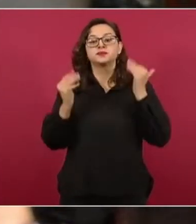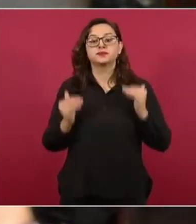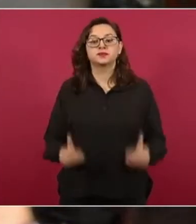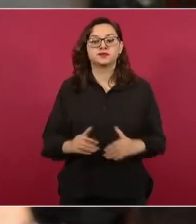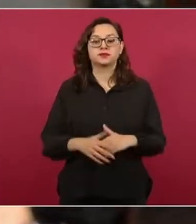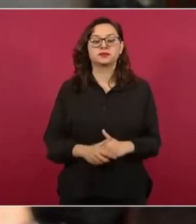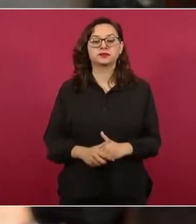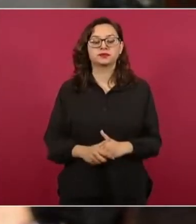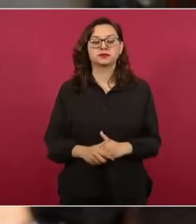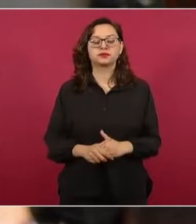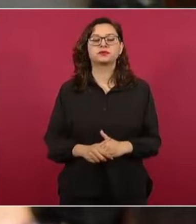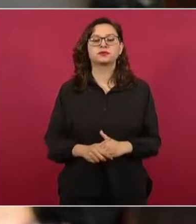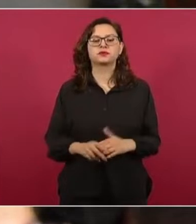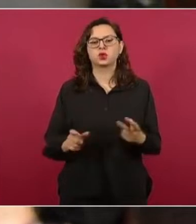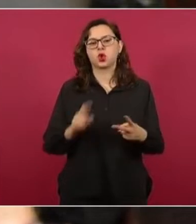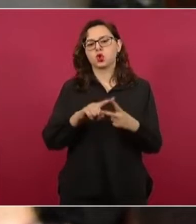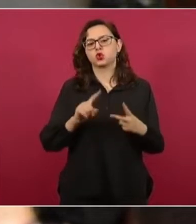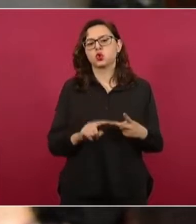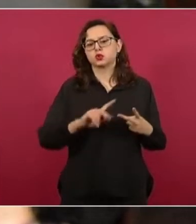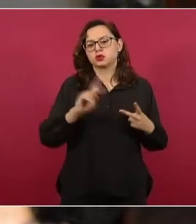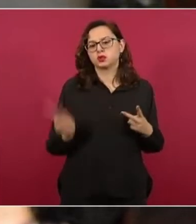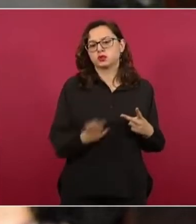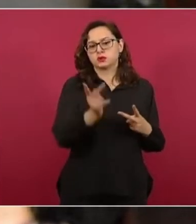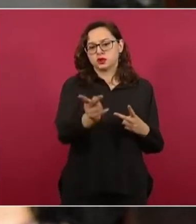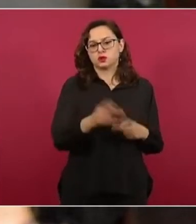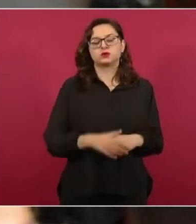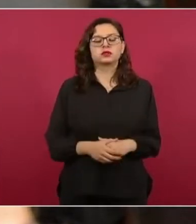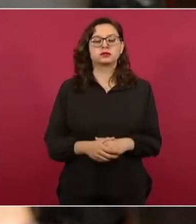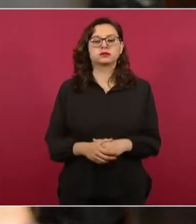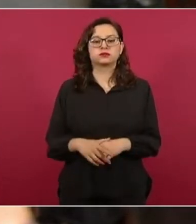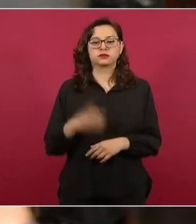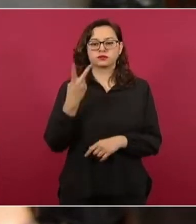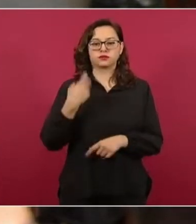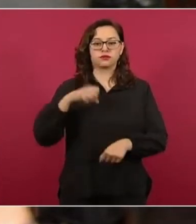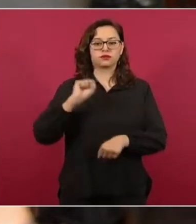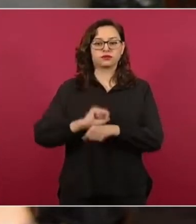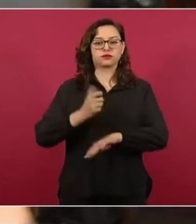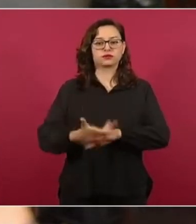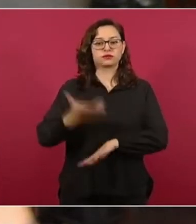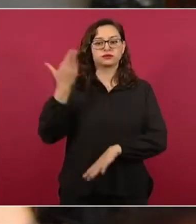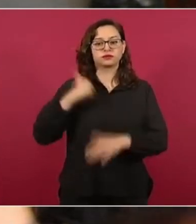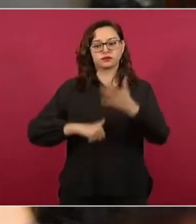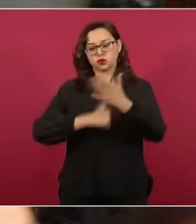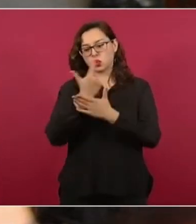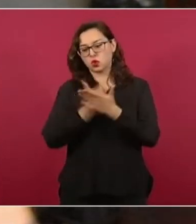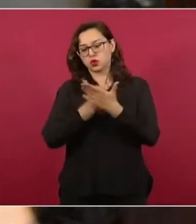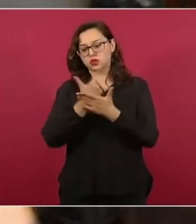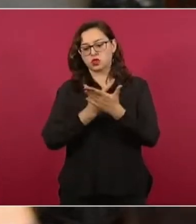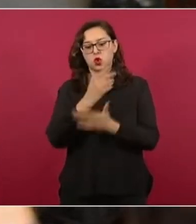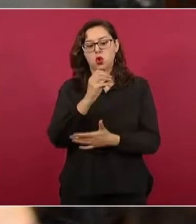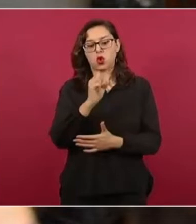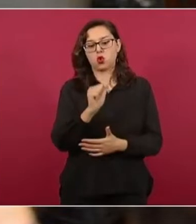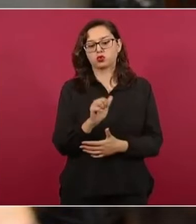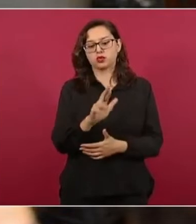hace 2 semanas estuvo aquí el contador Óscar Flores, titular de la Unidad de Administración y Finanzas de la Secretaría de